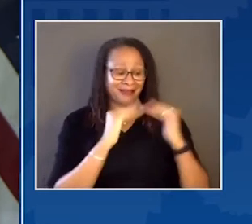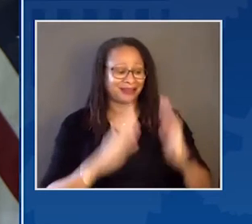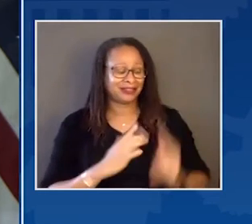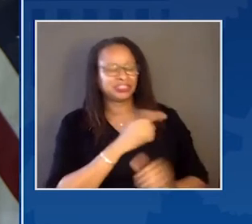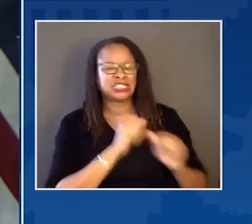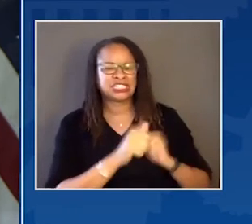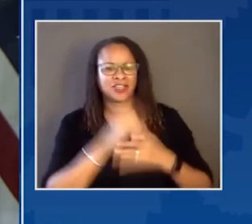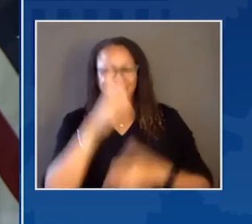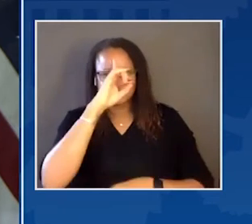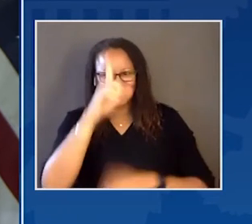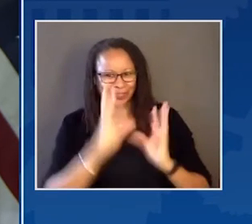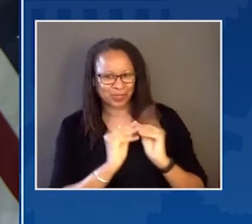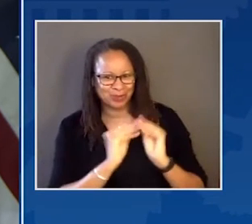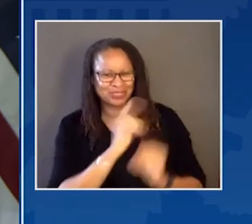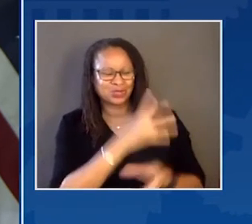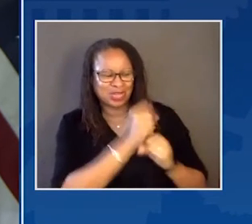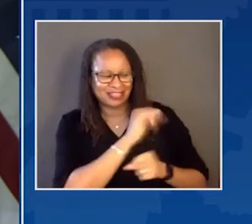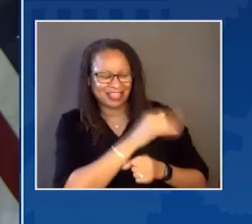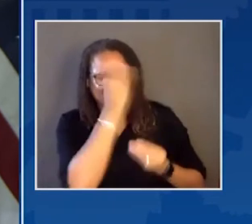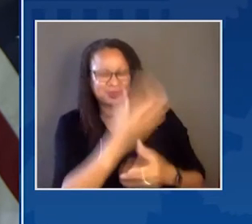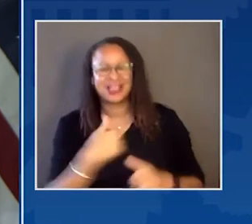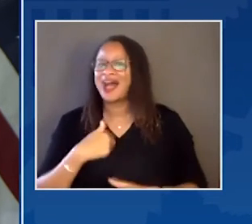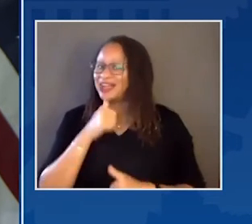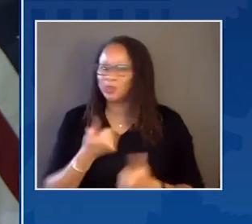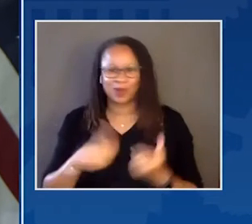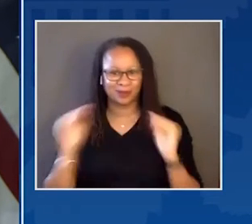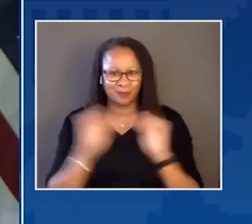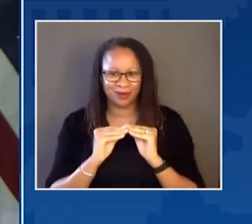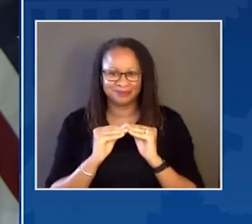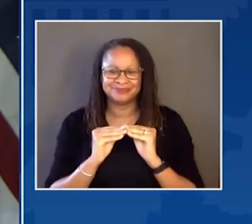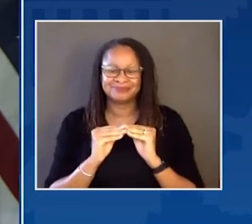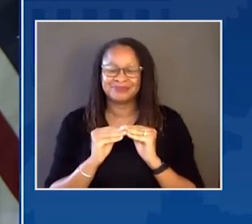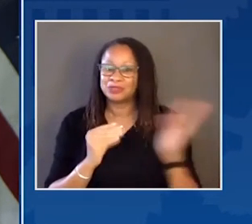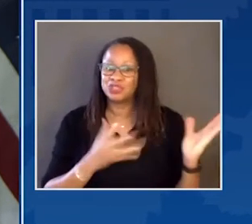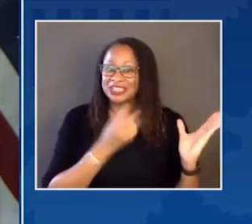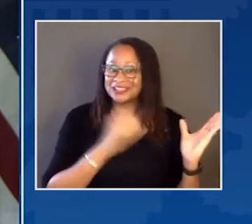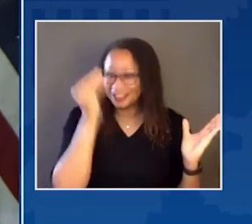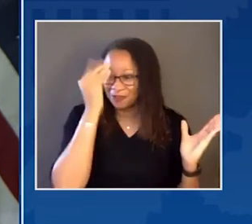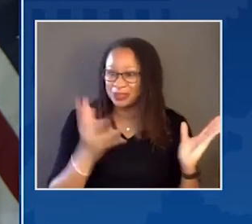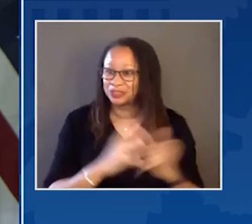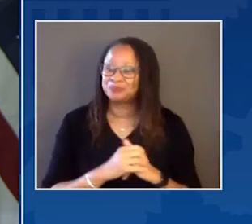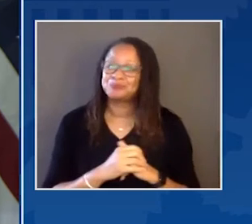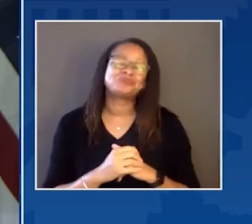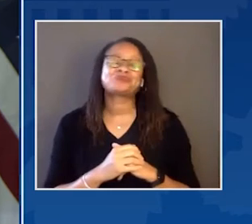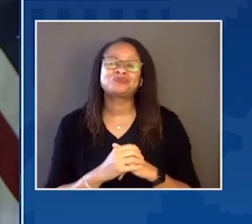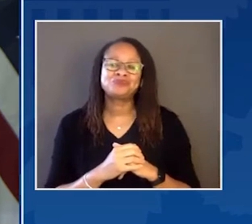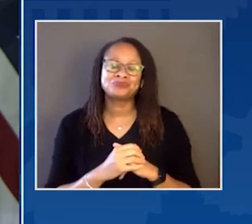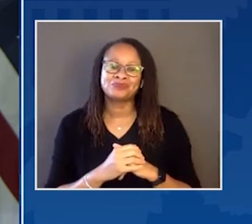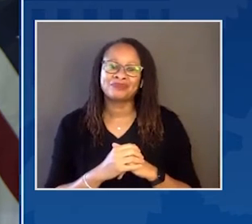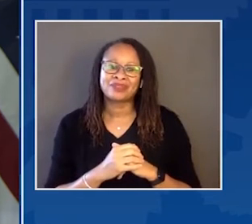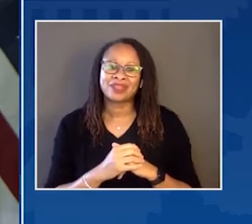está todavía en la comisión de inteligencia así que ella recibe los informes sobre la materia yo ya no pero hay varios republicanos